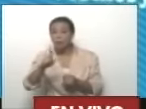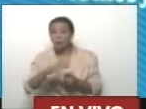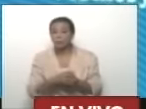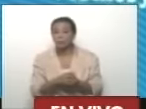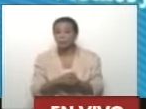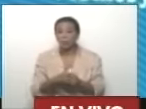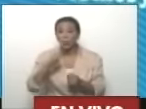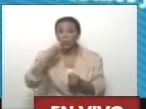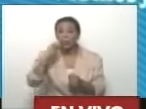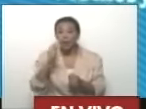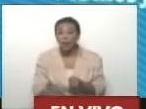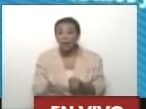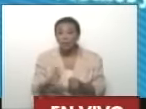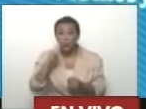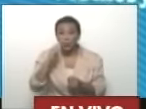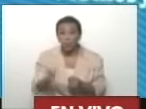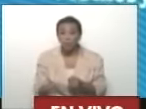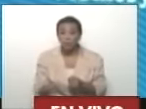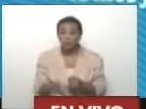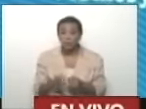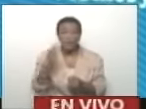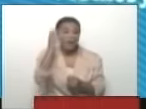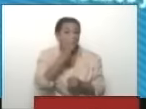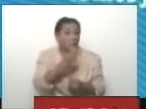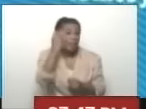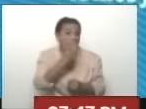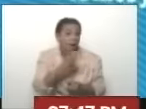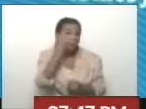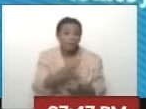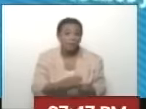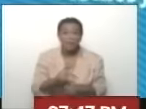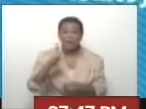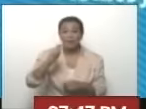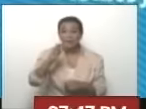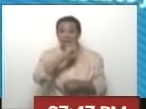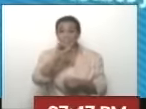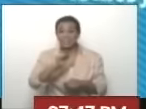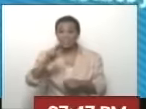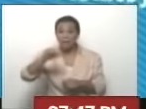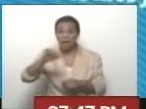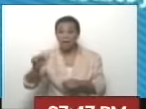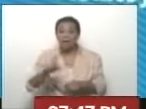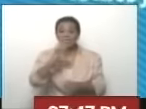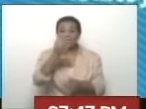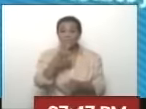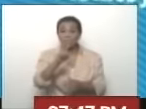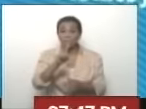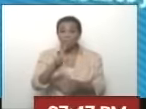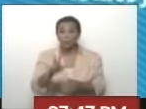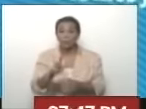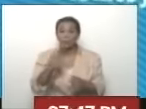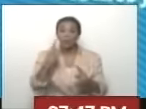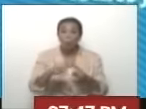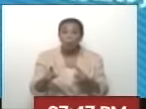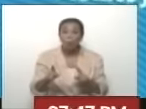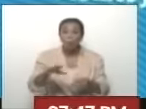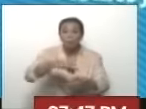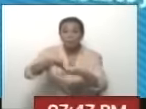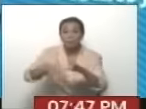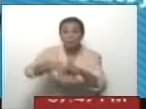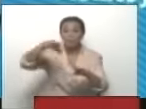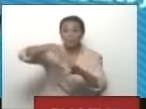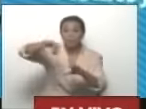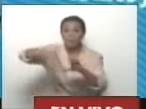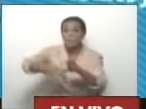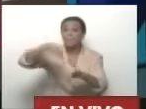Ucrania, Emiratos Árabes Unidos, Tanzania. Y número 112, otro premio, se rifa